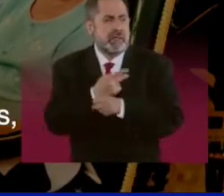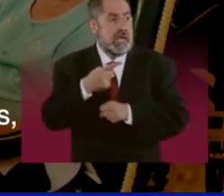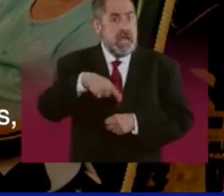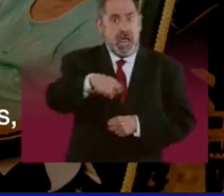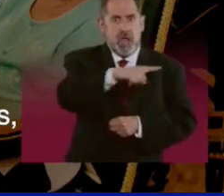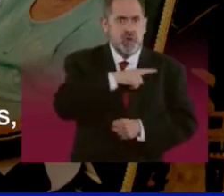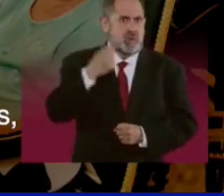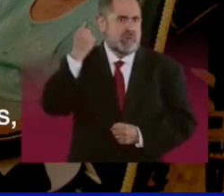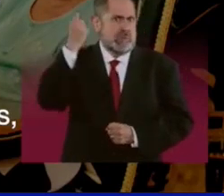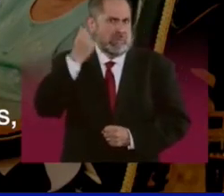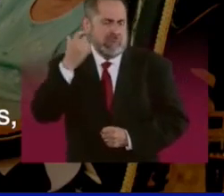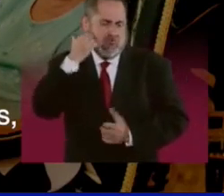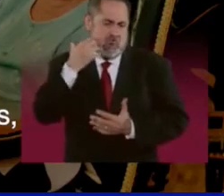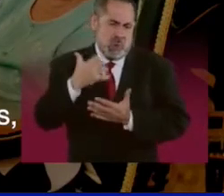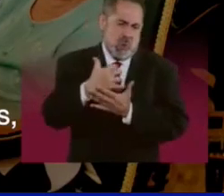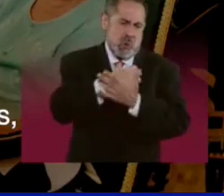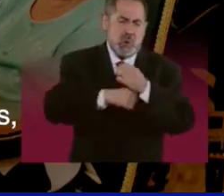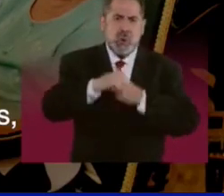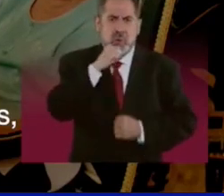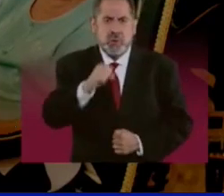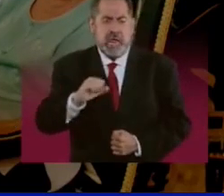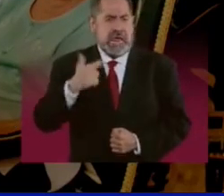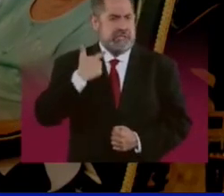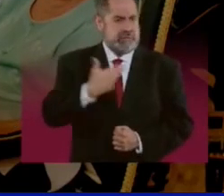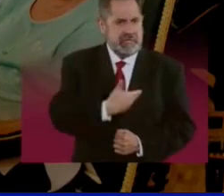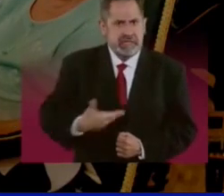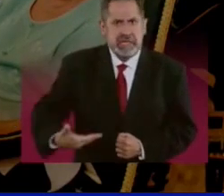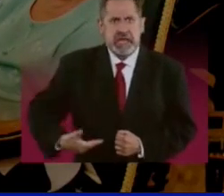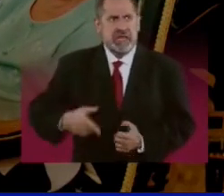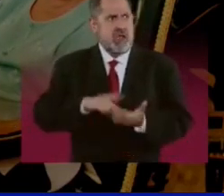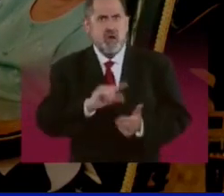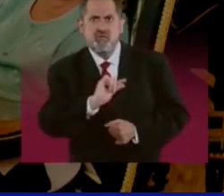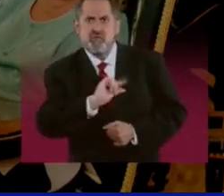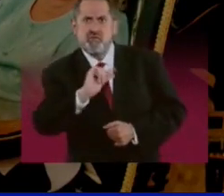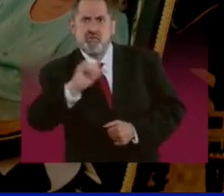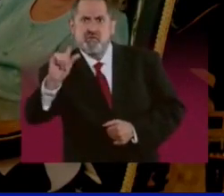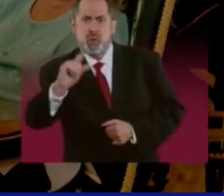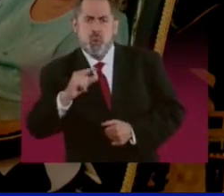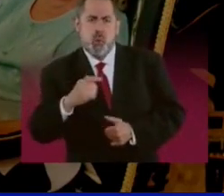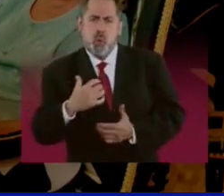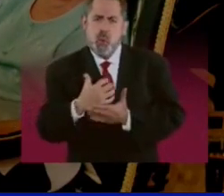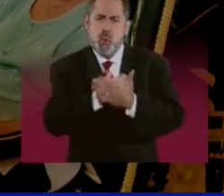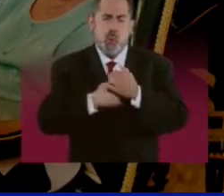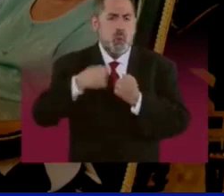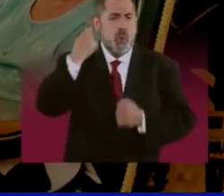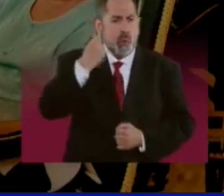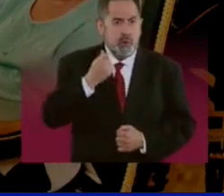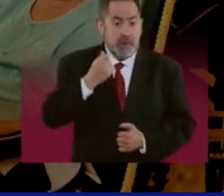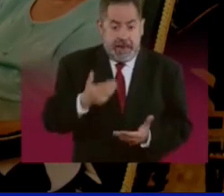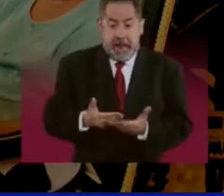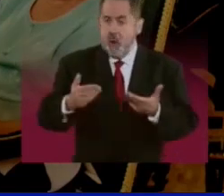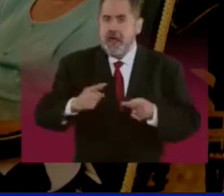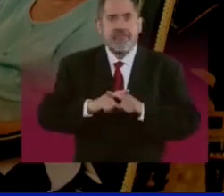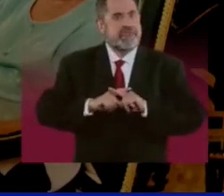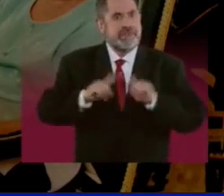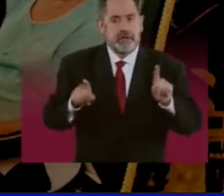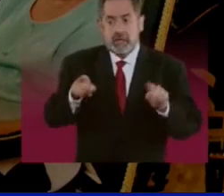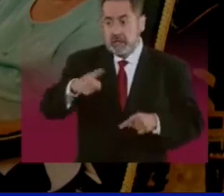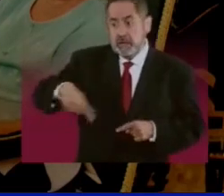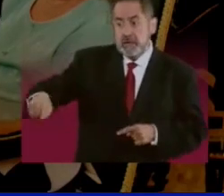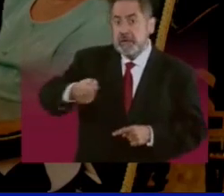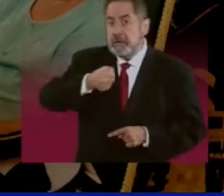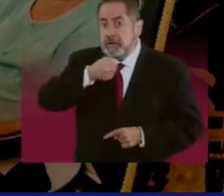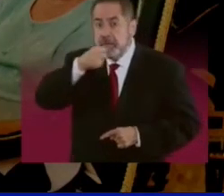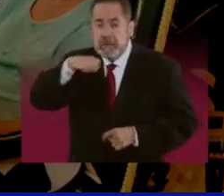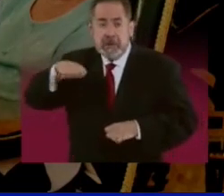jugosas eran para los expresidentes, para los altos funcionarios públicos. Ahora las pensiones son para todos